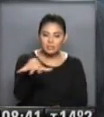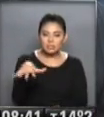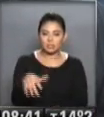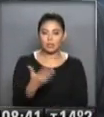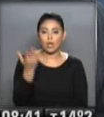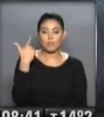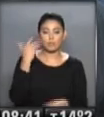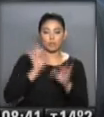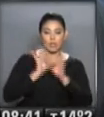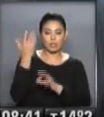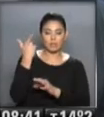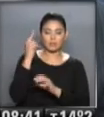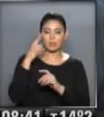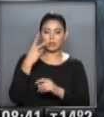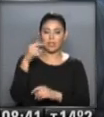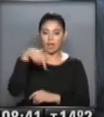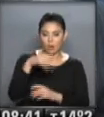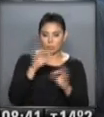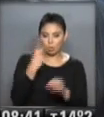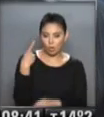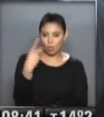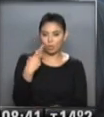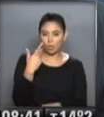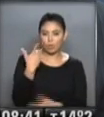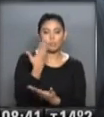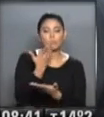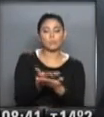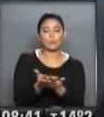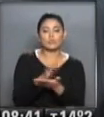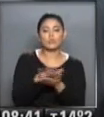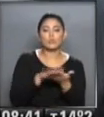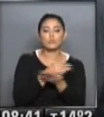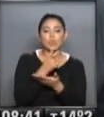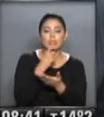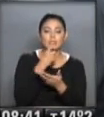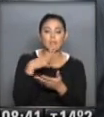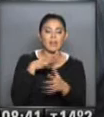proyecto anterior como este proponen una solución para la falta de cultivos